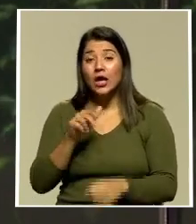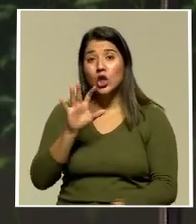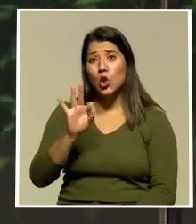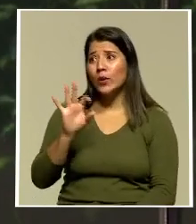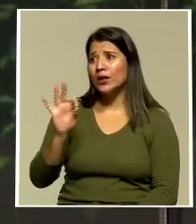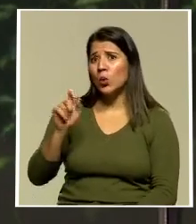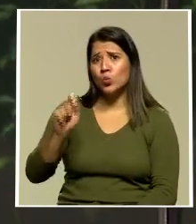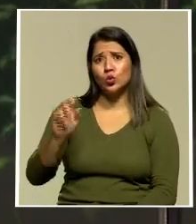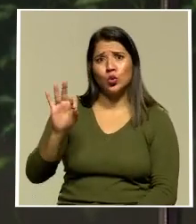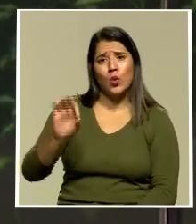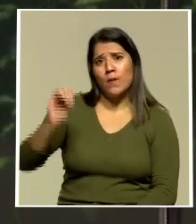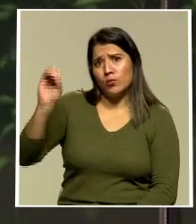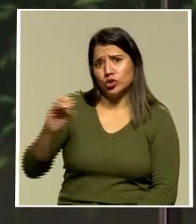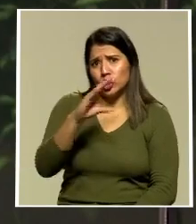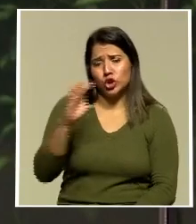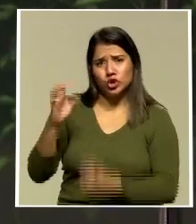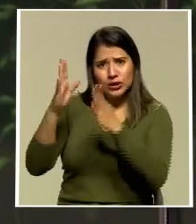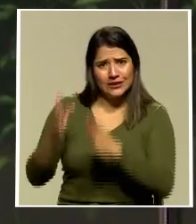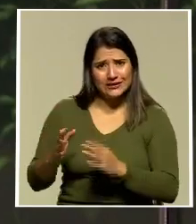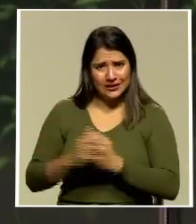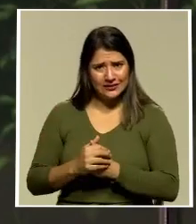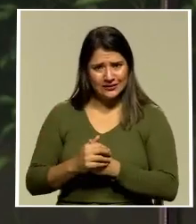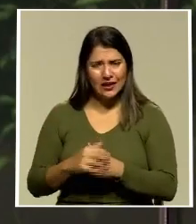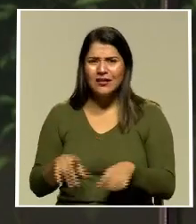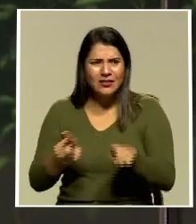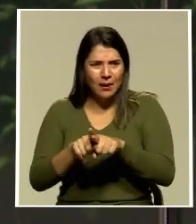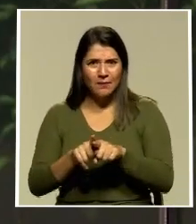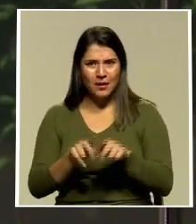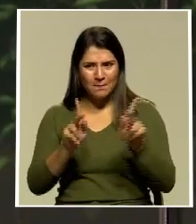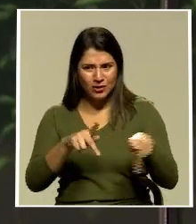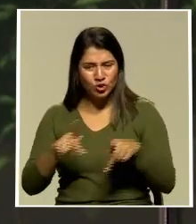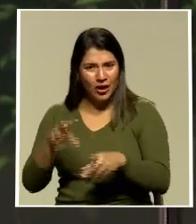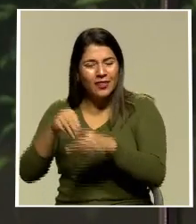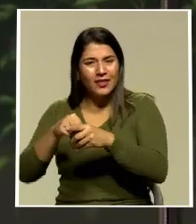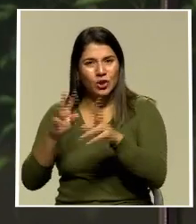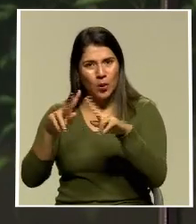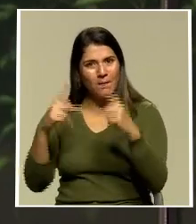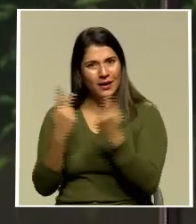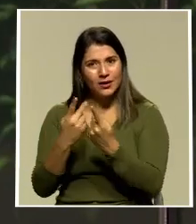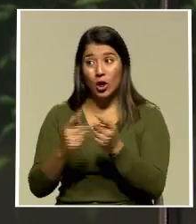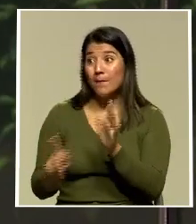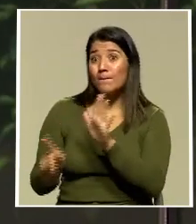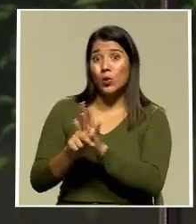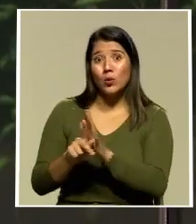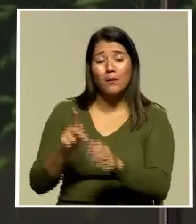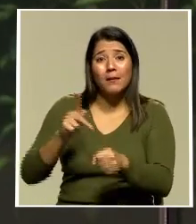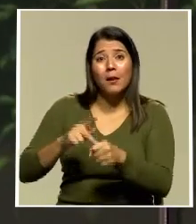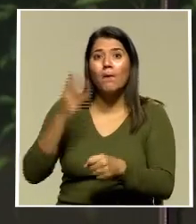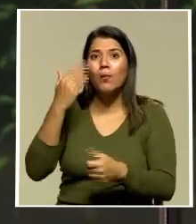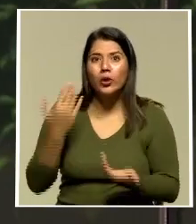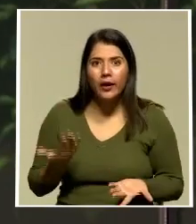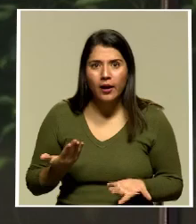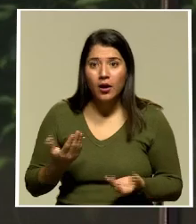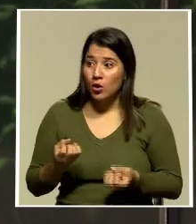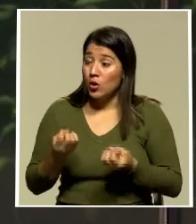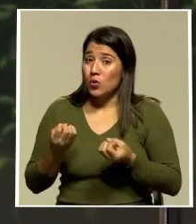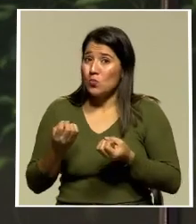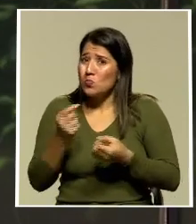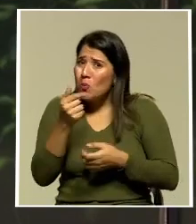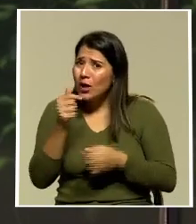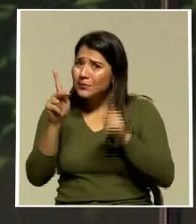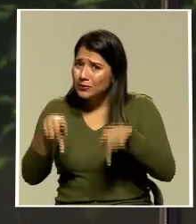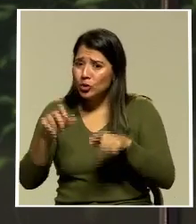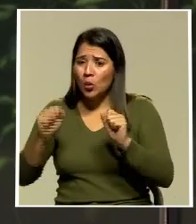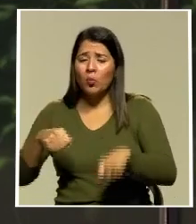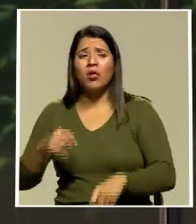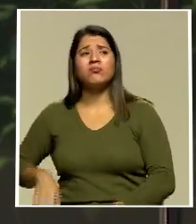99.9% de los costarricenses, incluso de los militantes de esos partidos. Les prohíbe participar porque ¿cuánta gente puede sacarse así